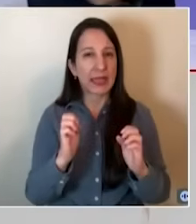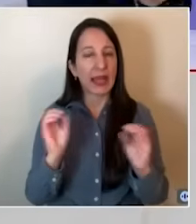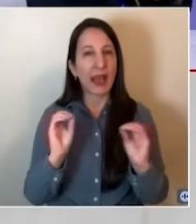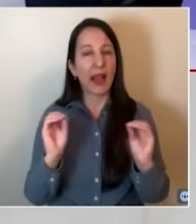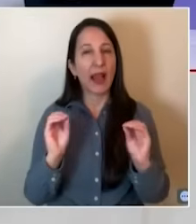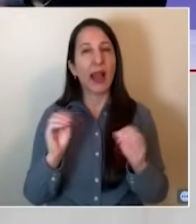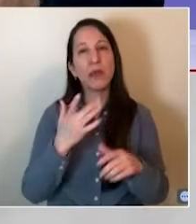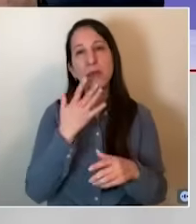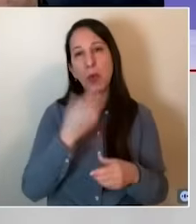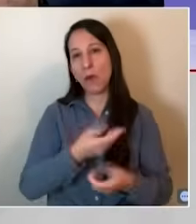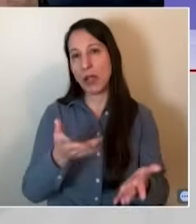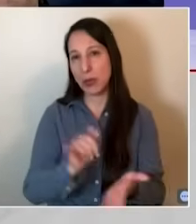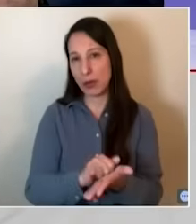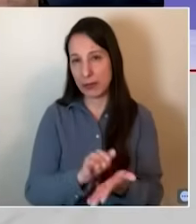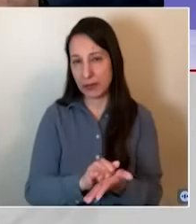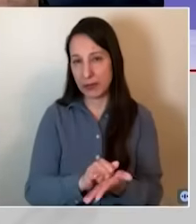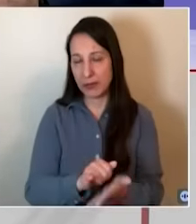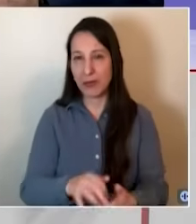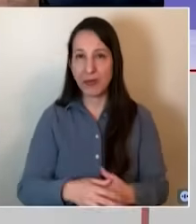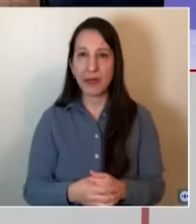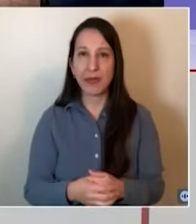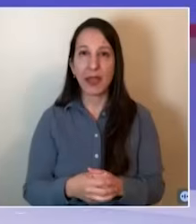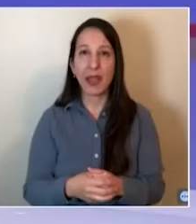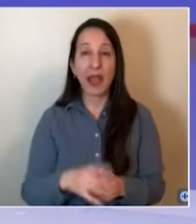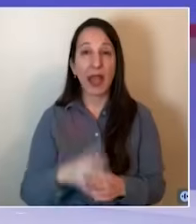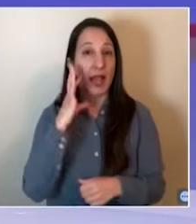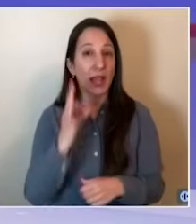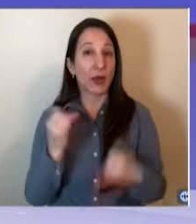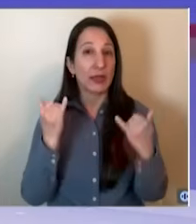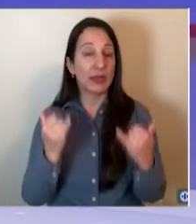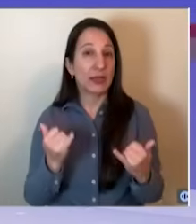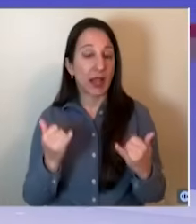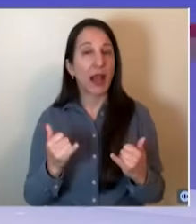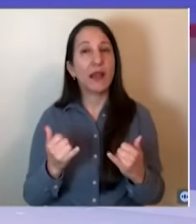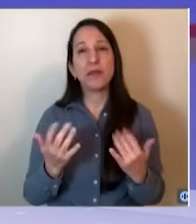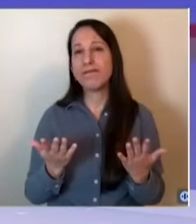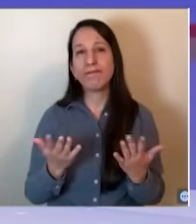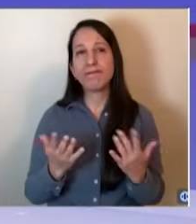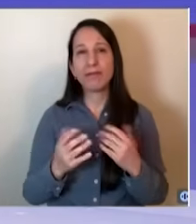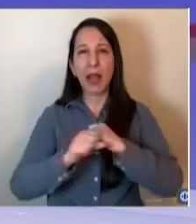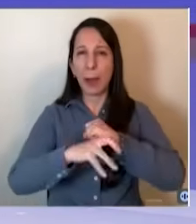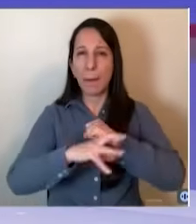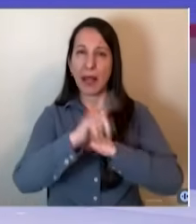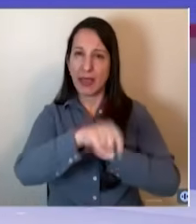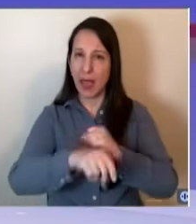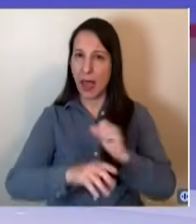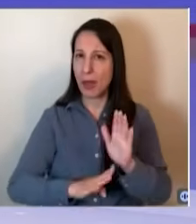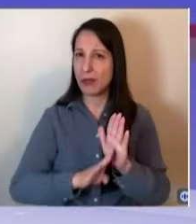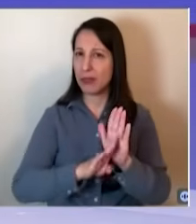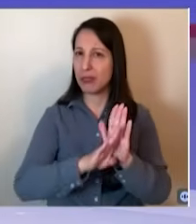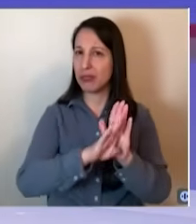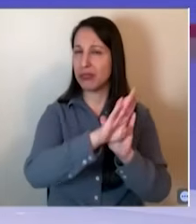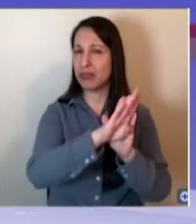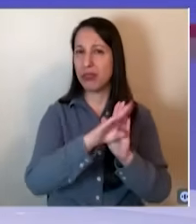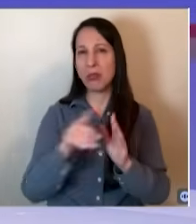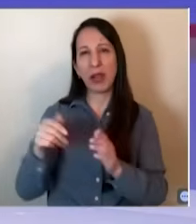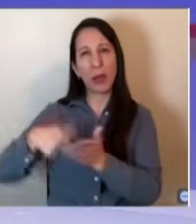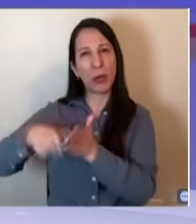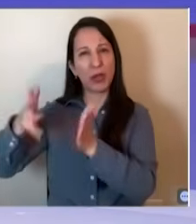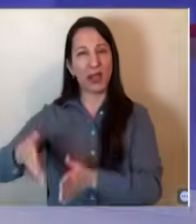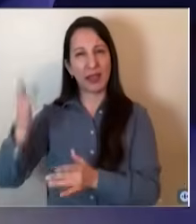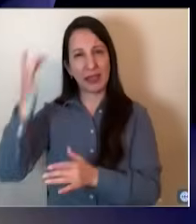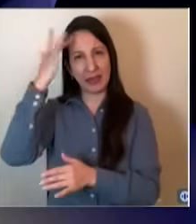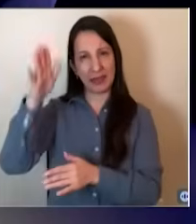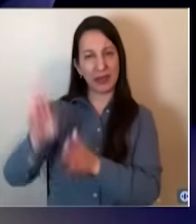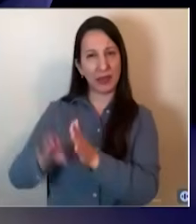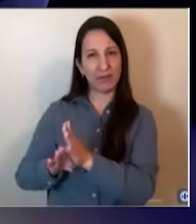eso. Yo creo que ya las campañas tienen que evolucionar porque el electorado ya evolucionó, entonces tienen que